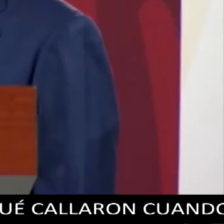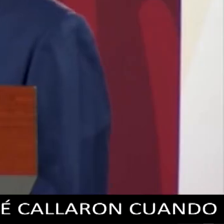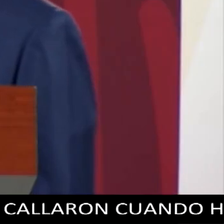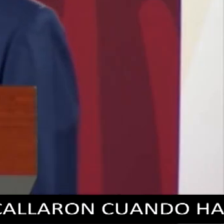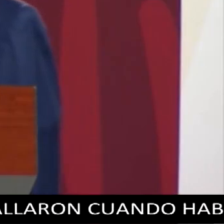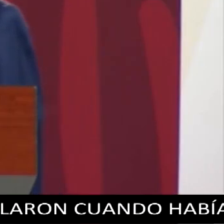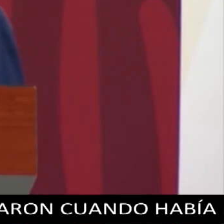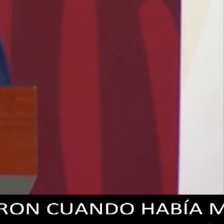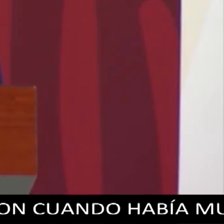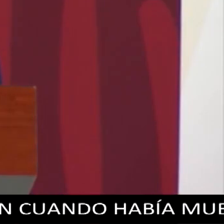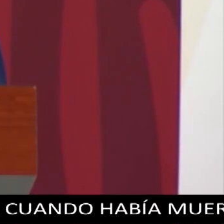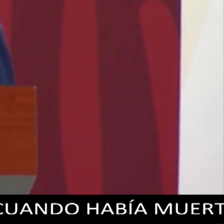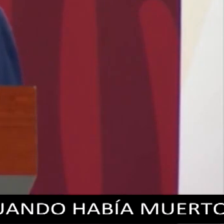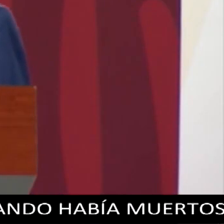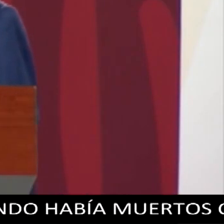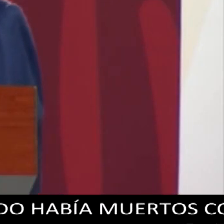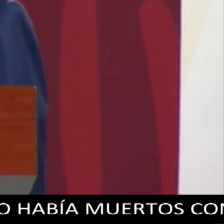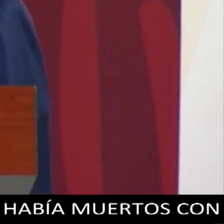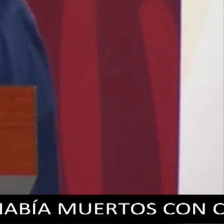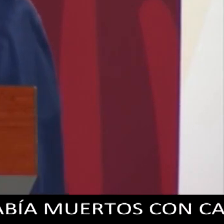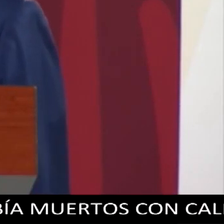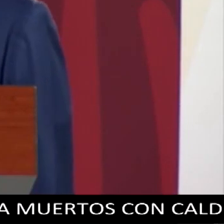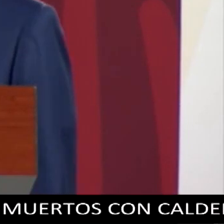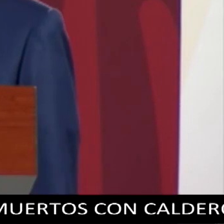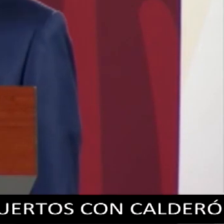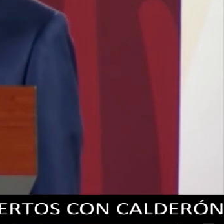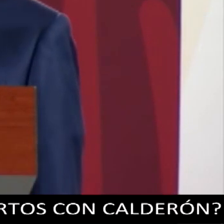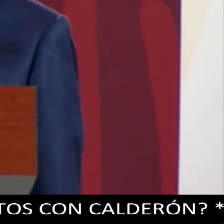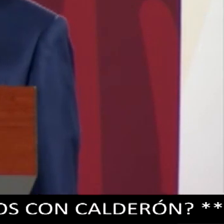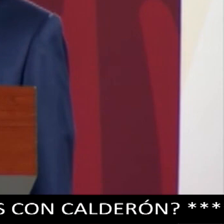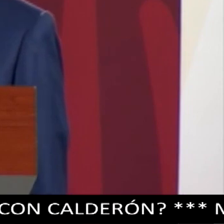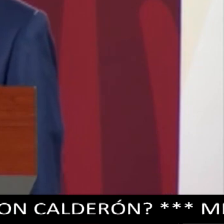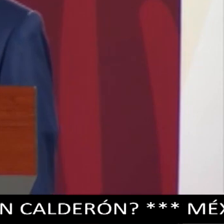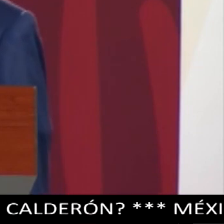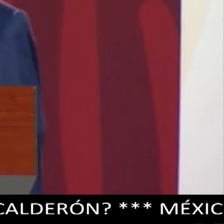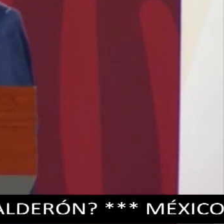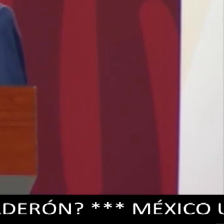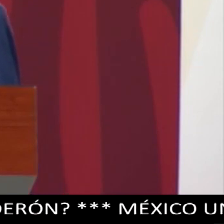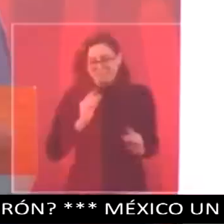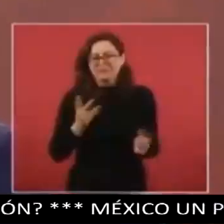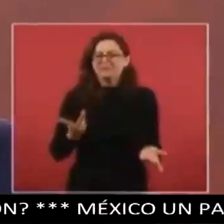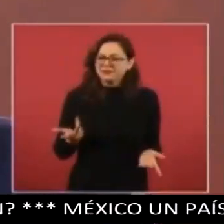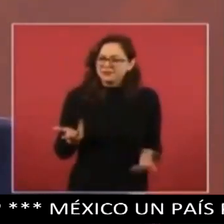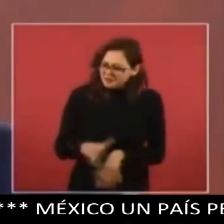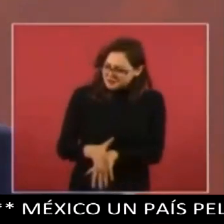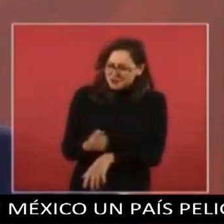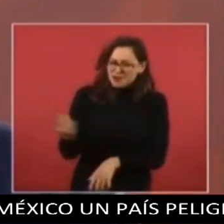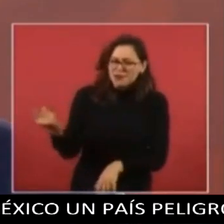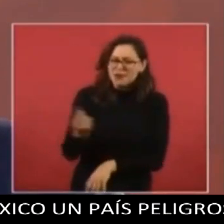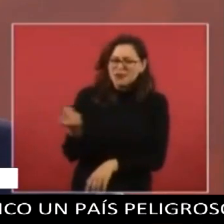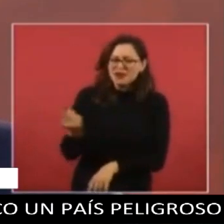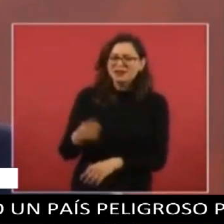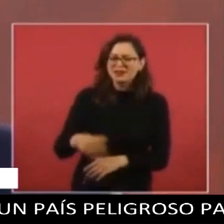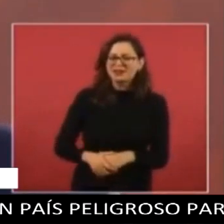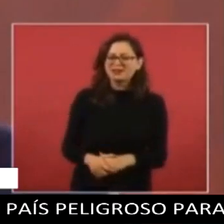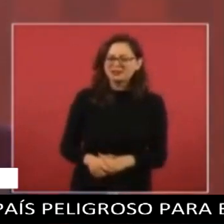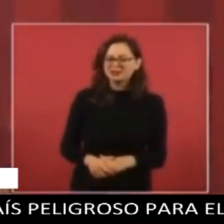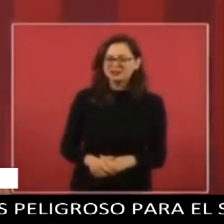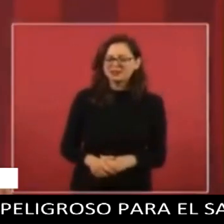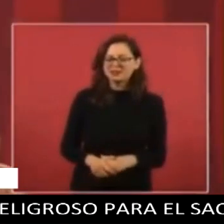la República? ¿Tenemos esa parte, Carlos? ¿Me la pones, por favor? Y esas